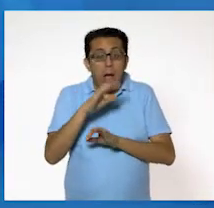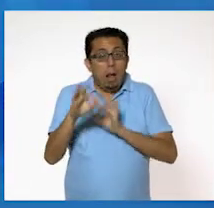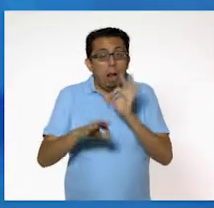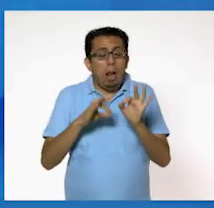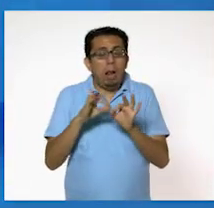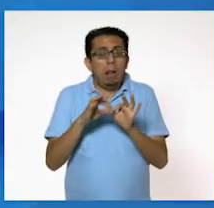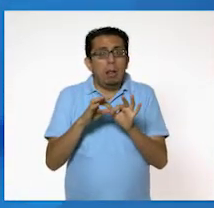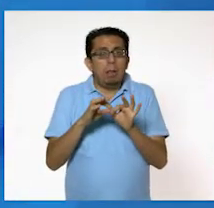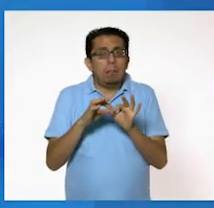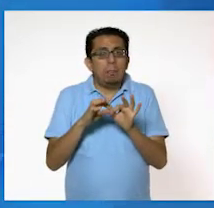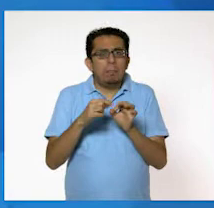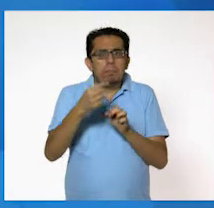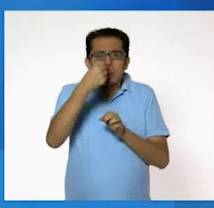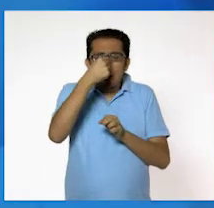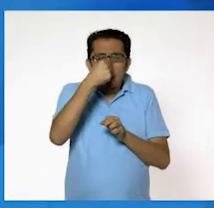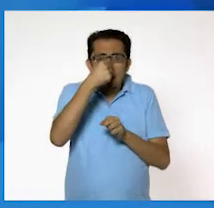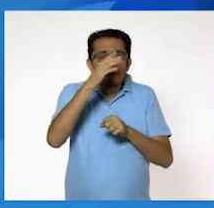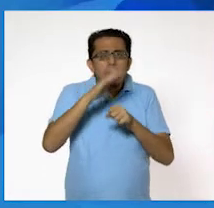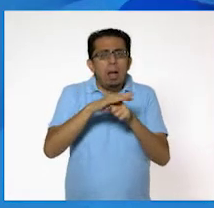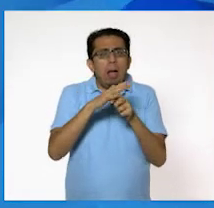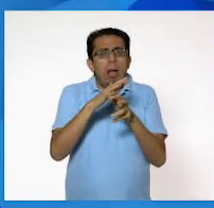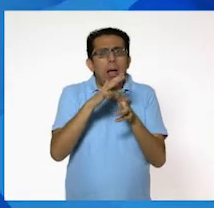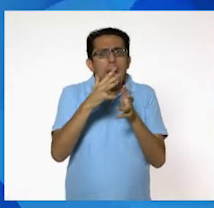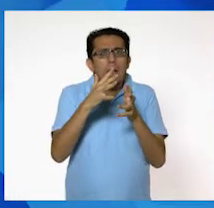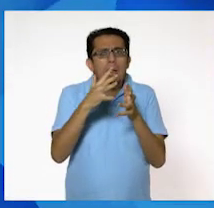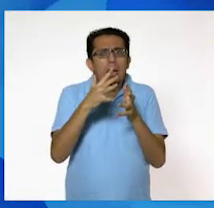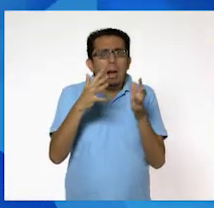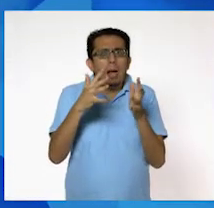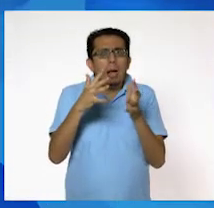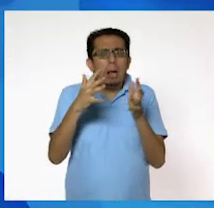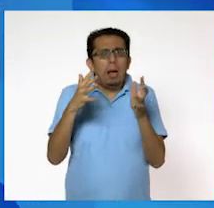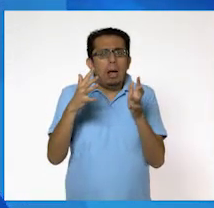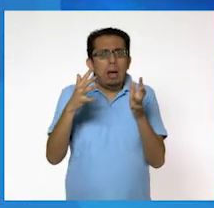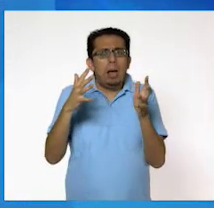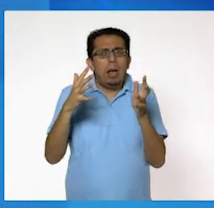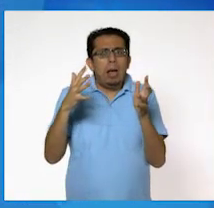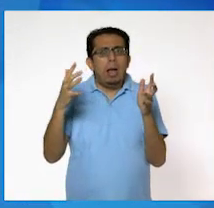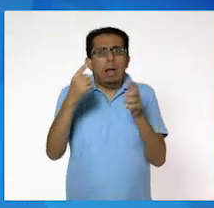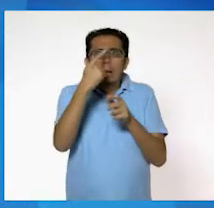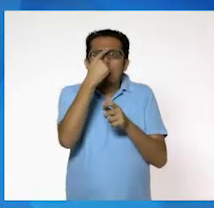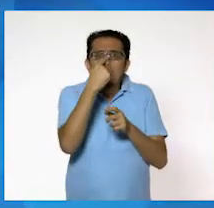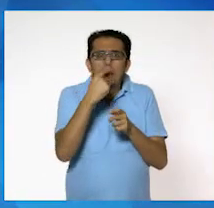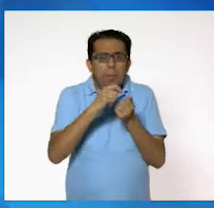comenzó a crecer y creció y creció y creció,